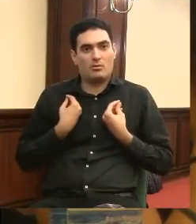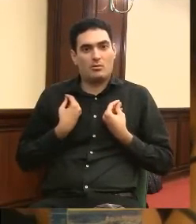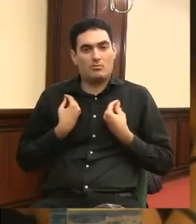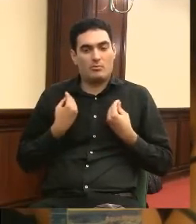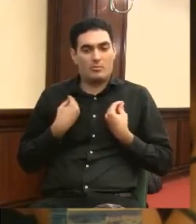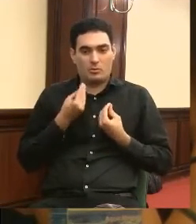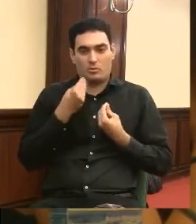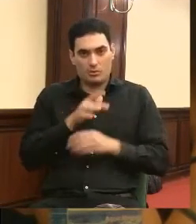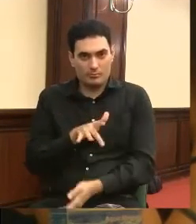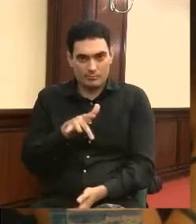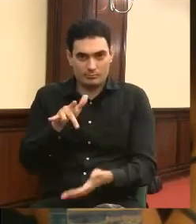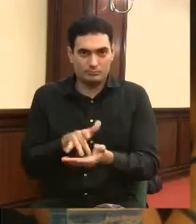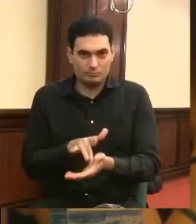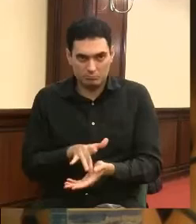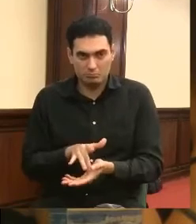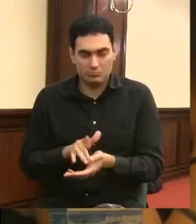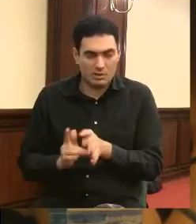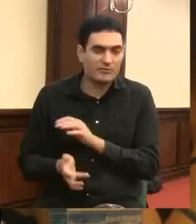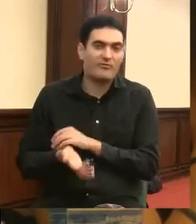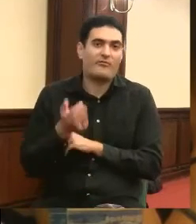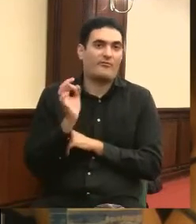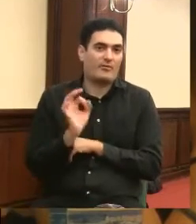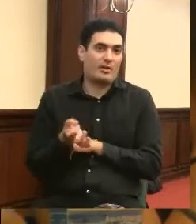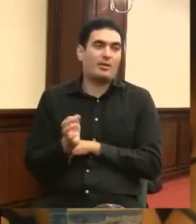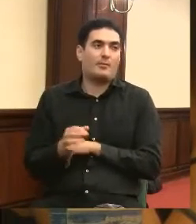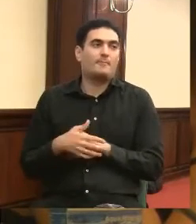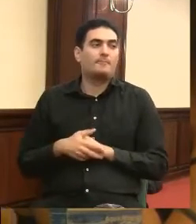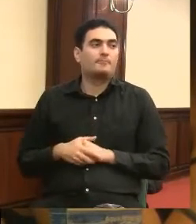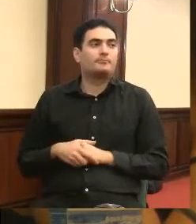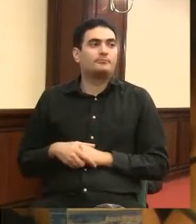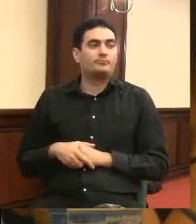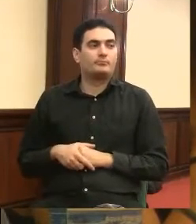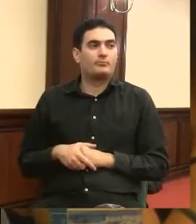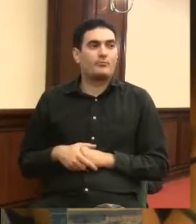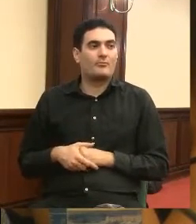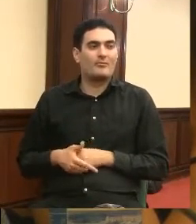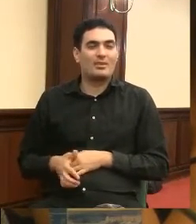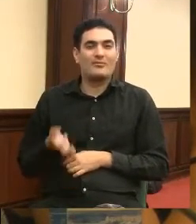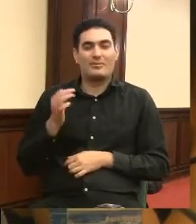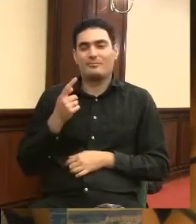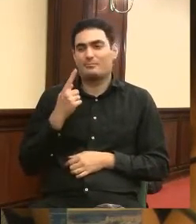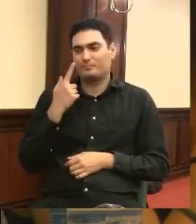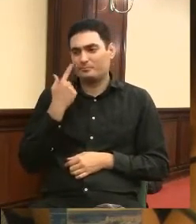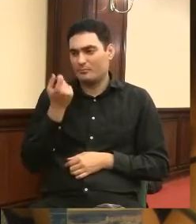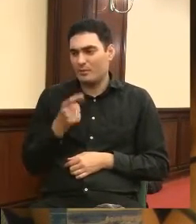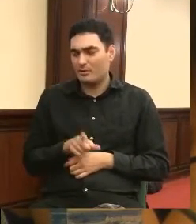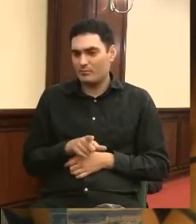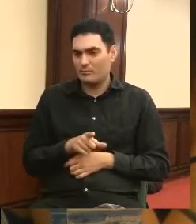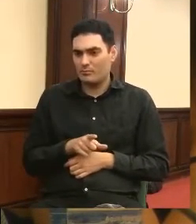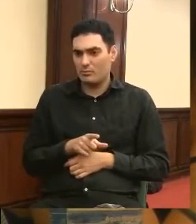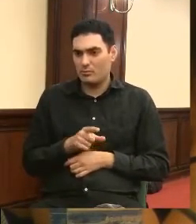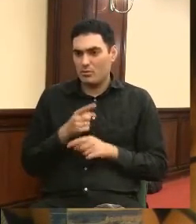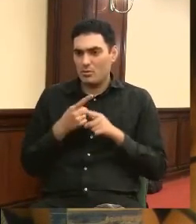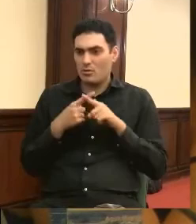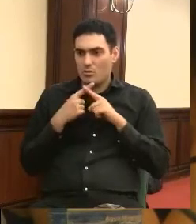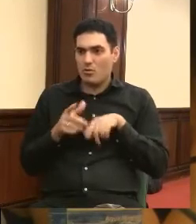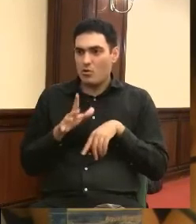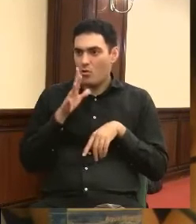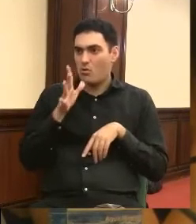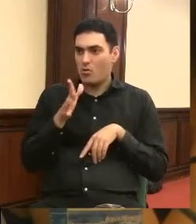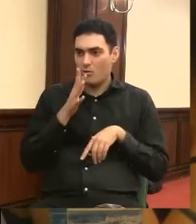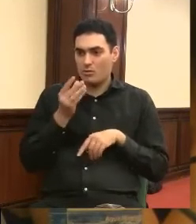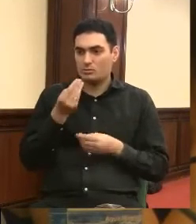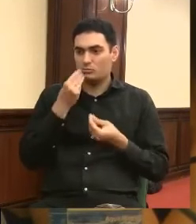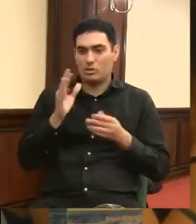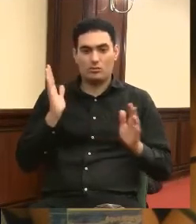ella. Sí que es cierto que también me da la impresión que compartimos la fascinación por una etapa